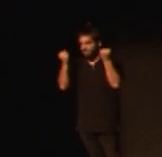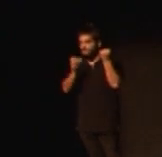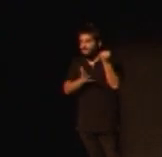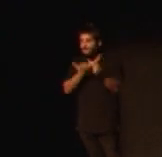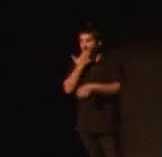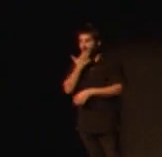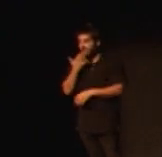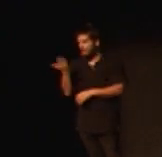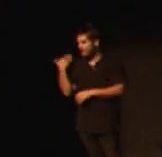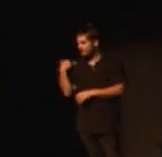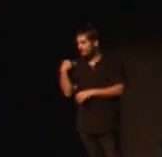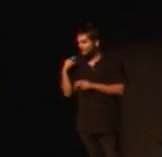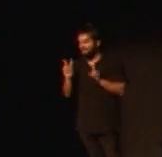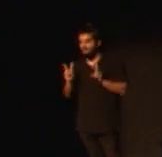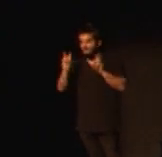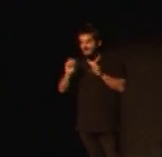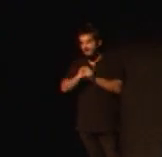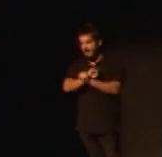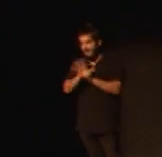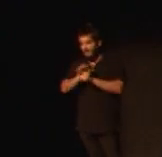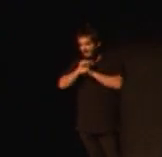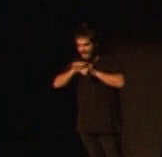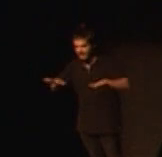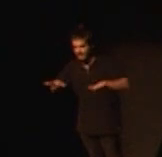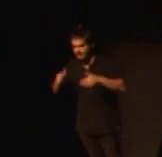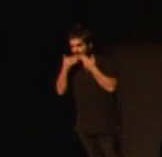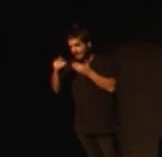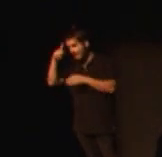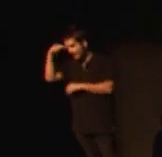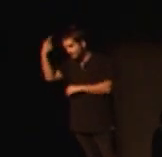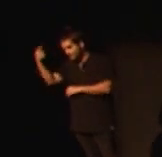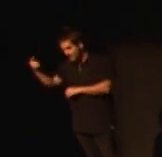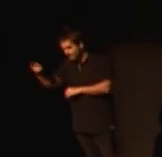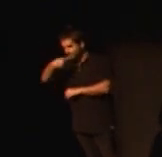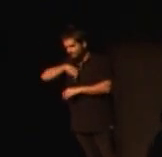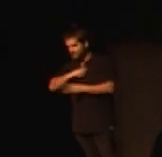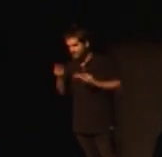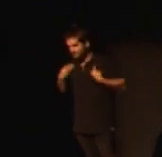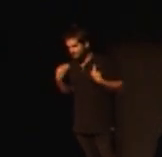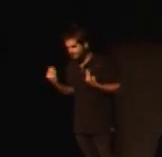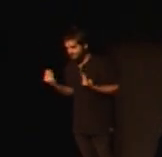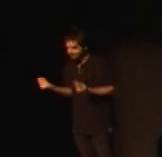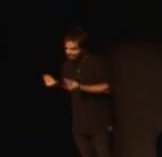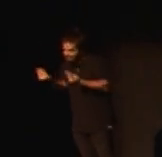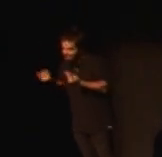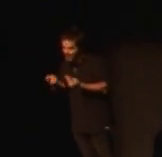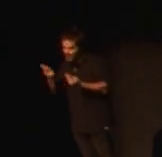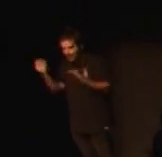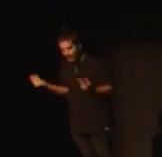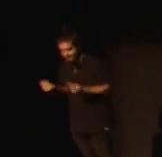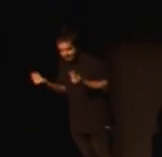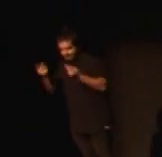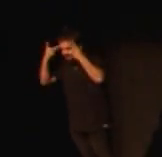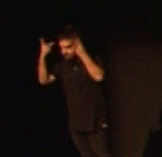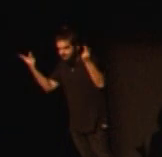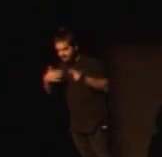pandemia reciente, y es el que nos ayuda a conocer realmente nuestro entorno y a ser, sin duda, también